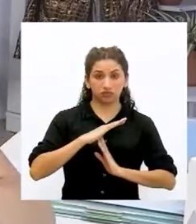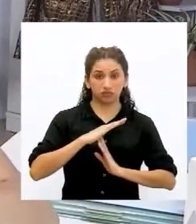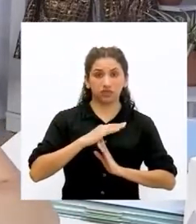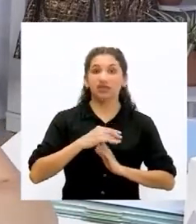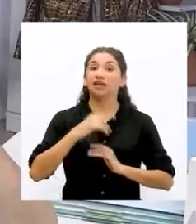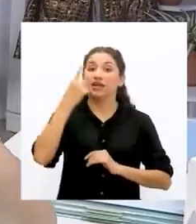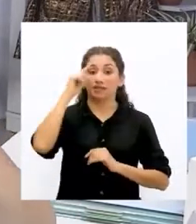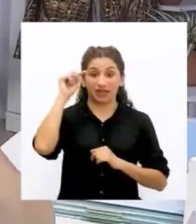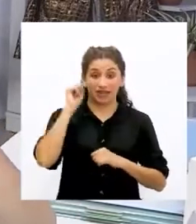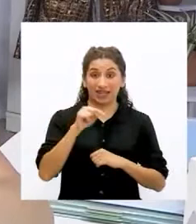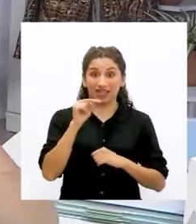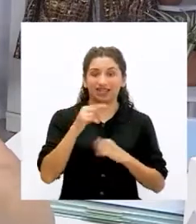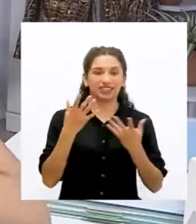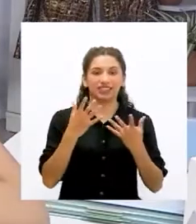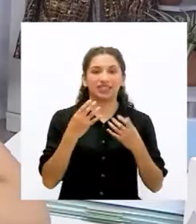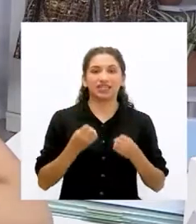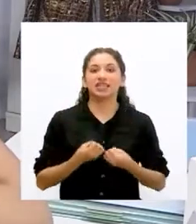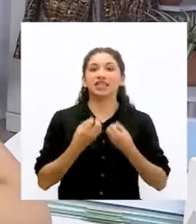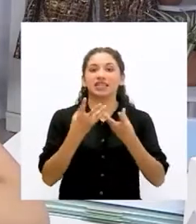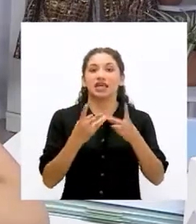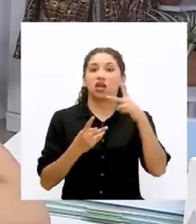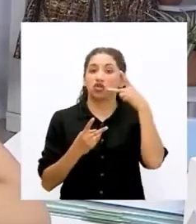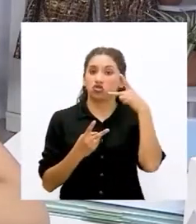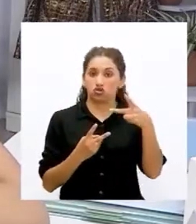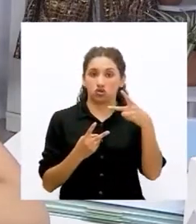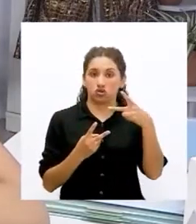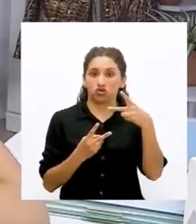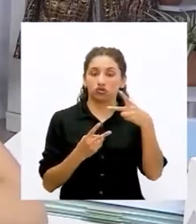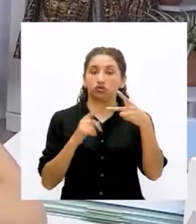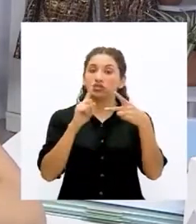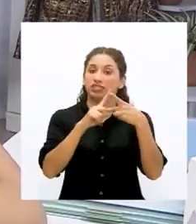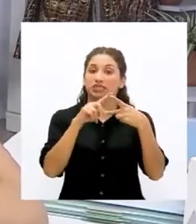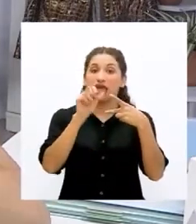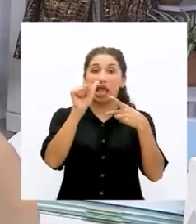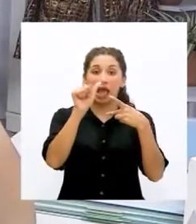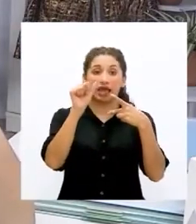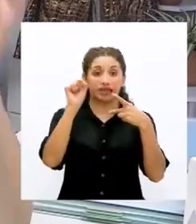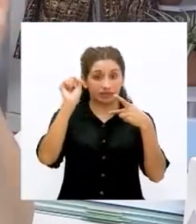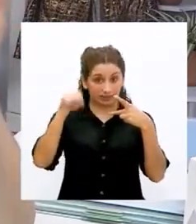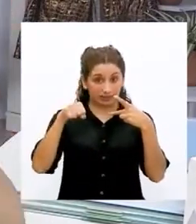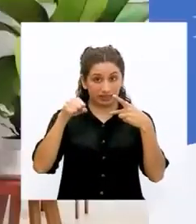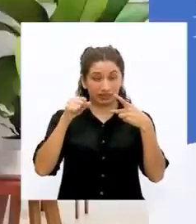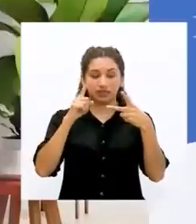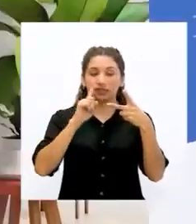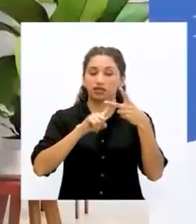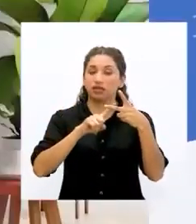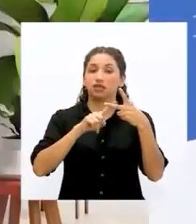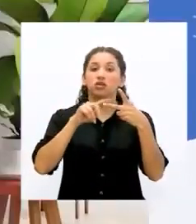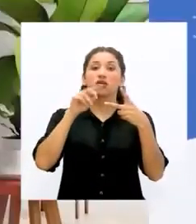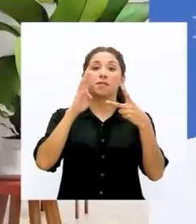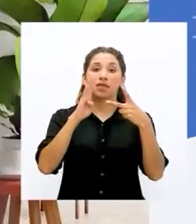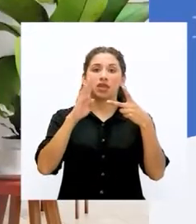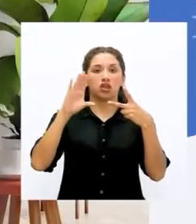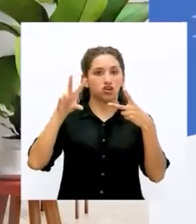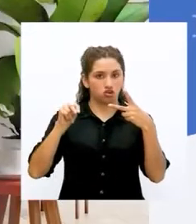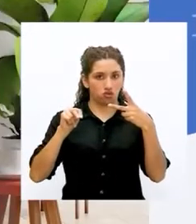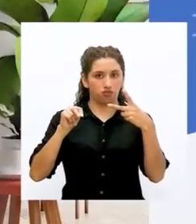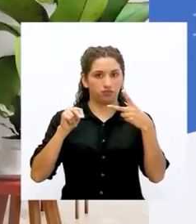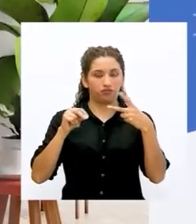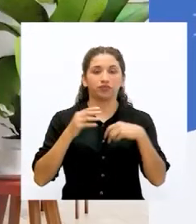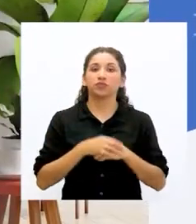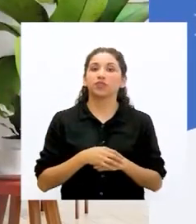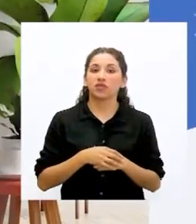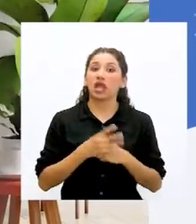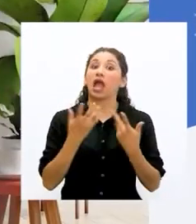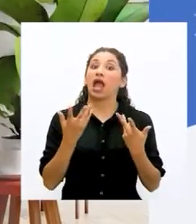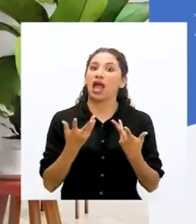esta pregunta se ofrecen 2 respuestas para marcar: sí y no. Entonces, podemos